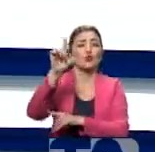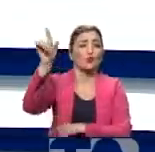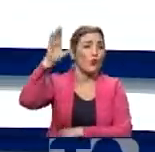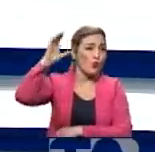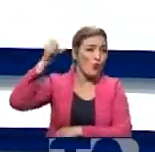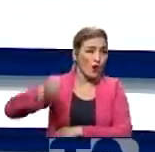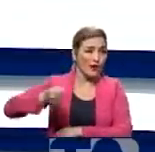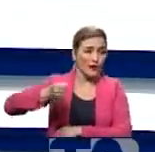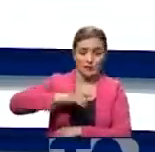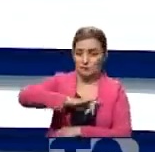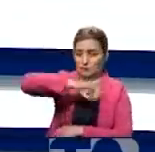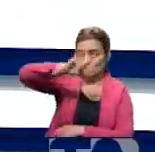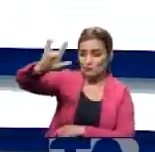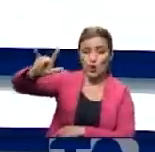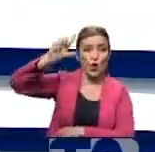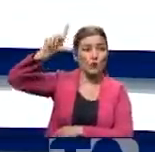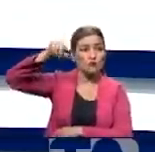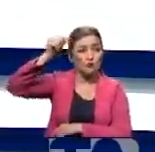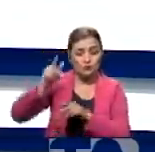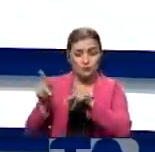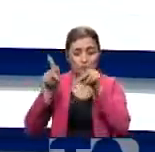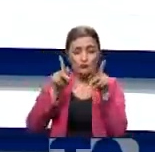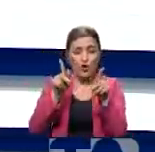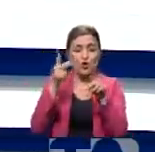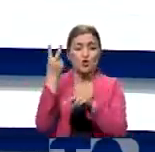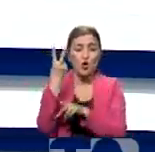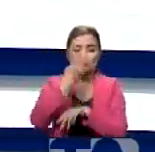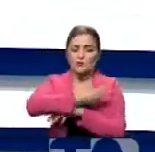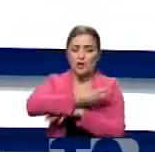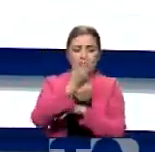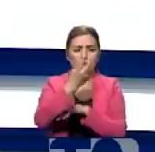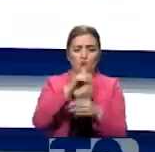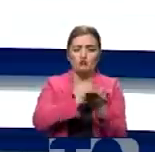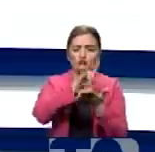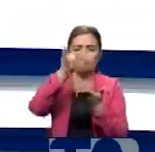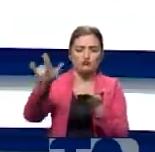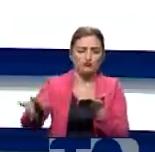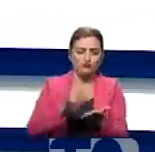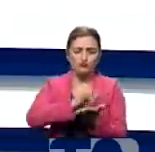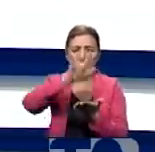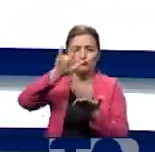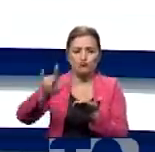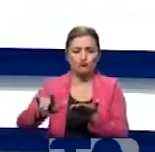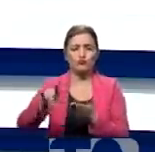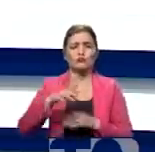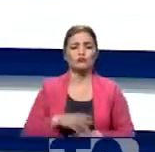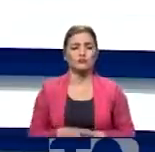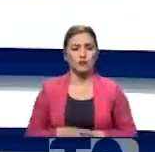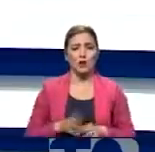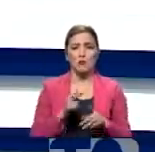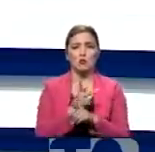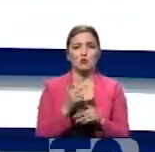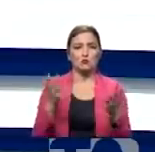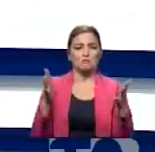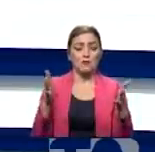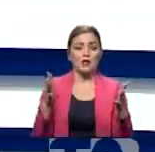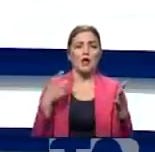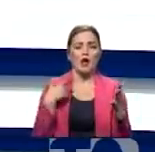aérea. El gobierno tiene previsto enviar 2 vuelos diarios ante un posible desabastecimiento frente al cierre de vías.